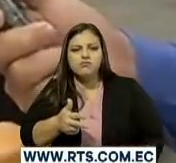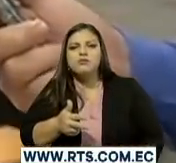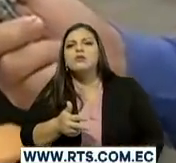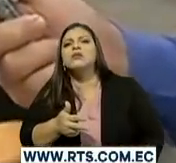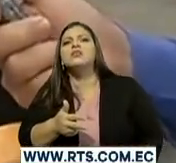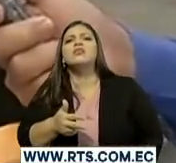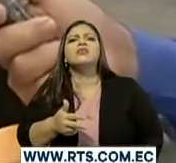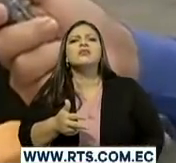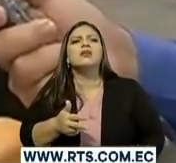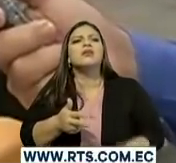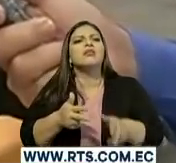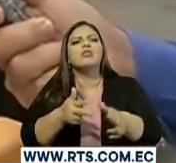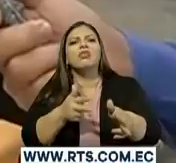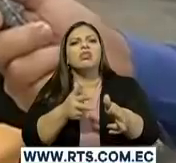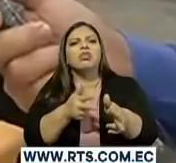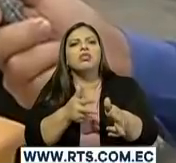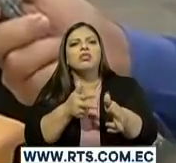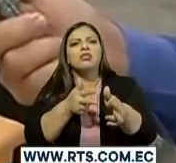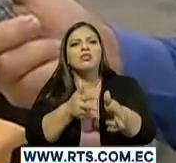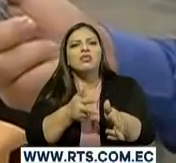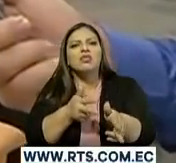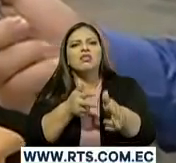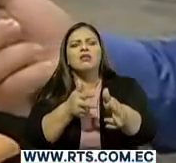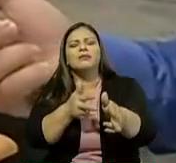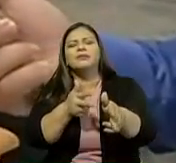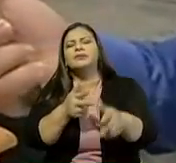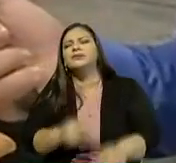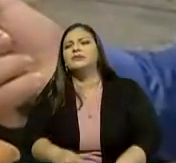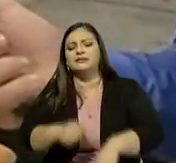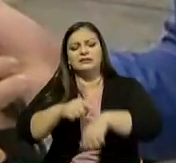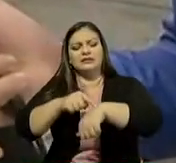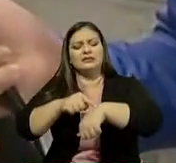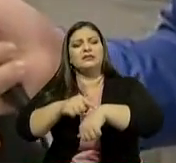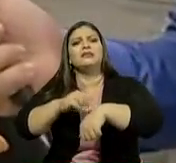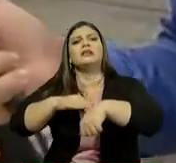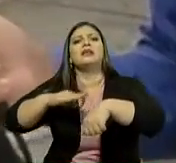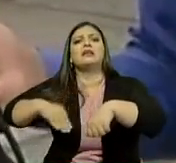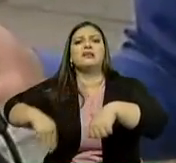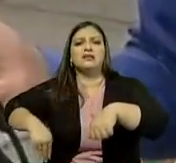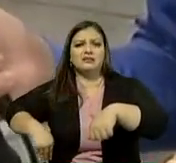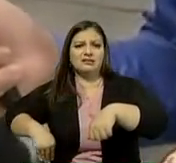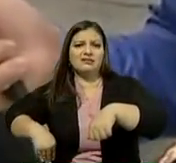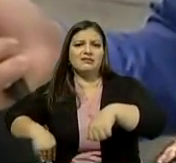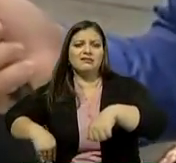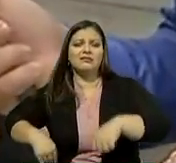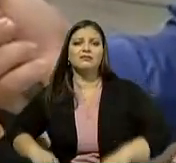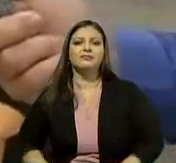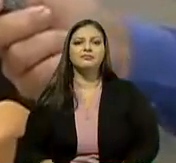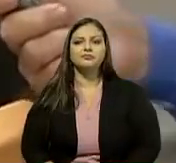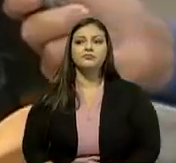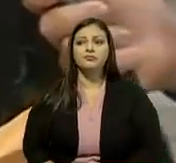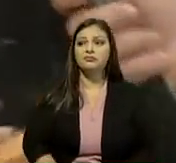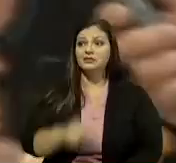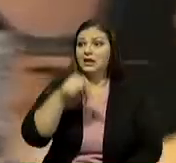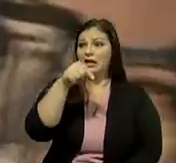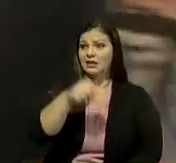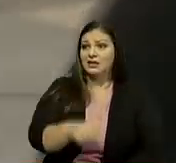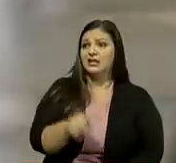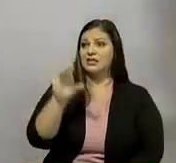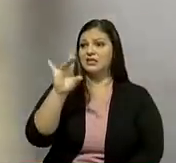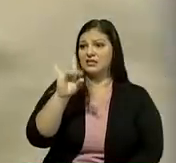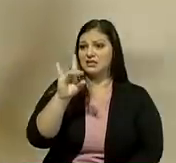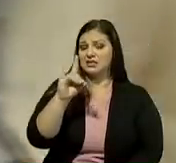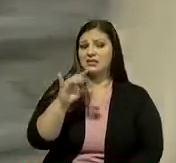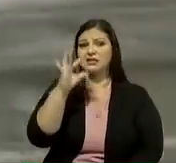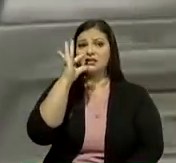más corazón y si ve a diario cómo se matan las mascotas perros y gatos tienen eso es sería lo